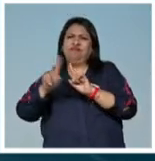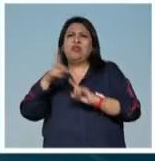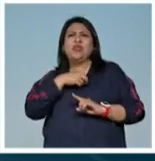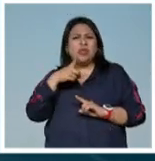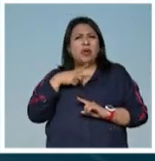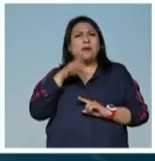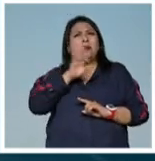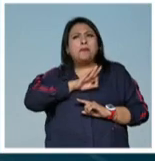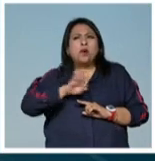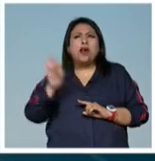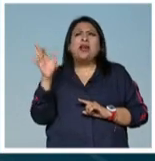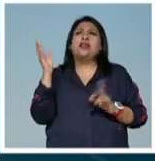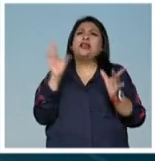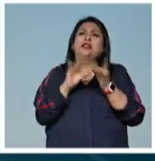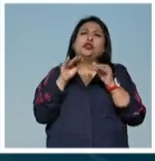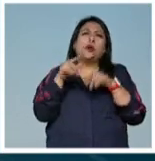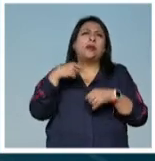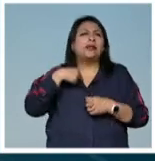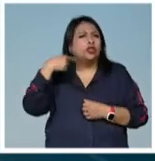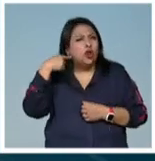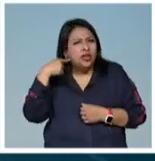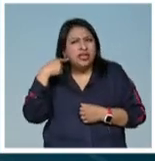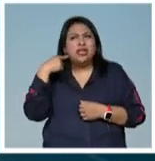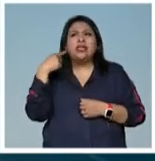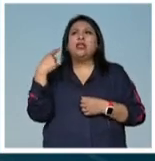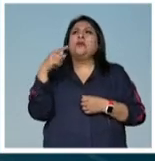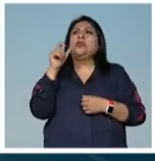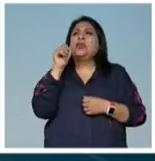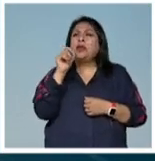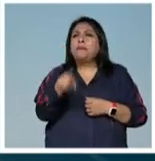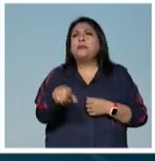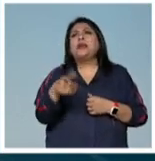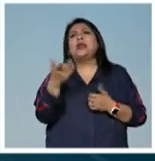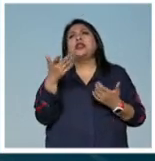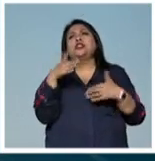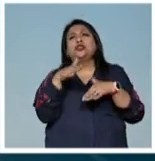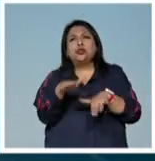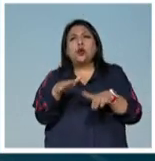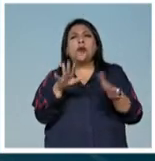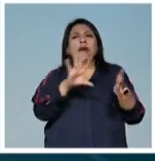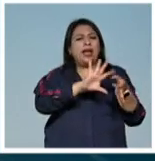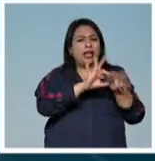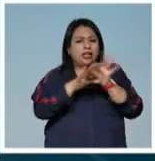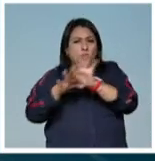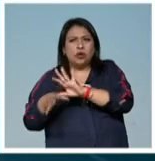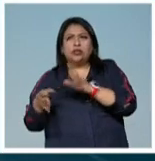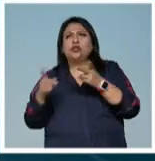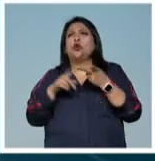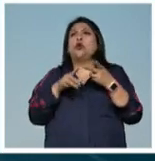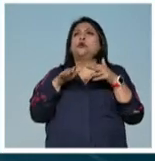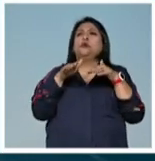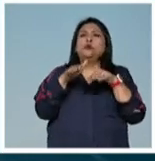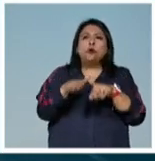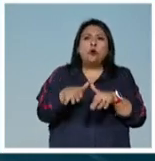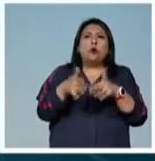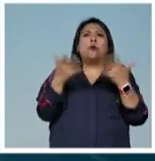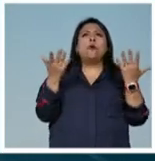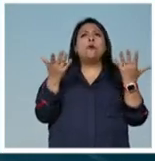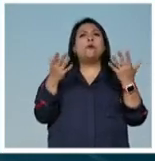poder hablarles de sonido, pero también les tiene que poder hablar de articulación, les tiene que poder hablar